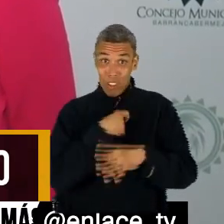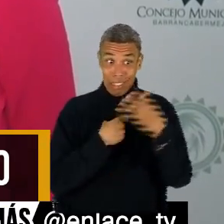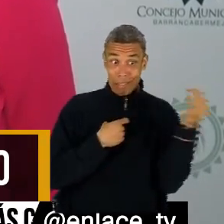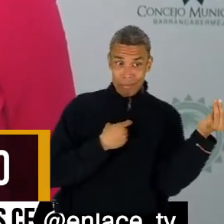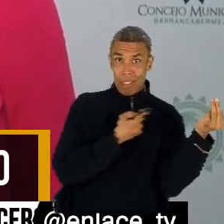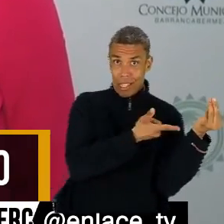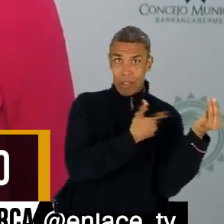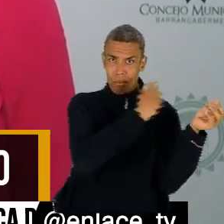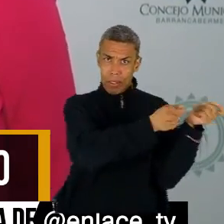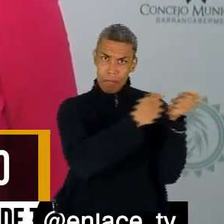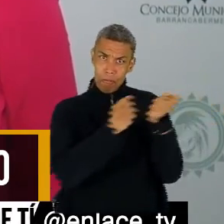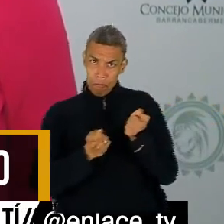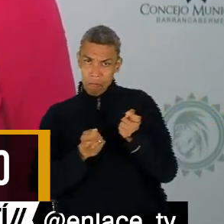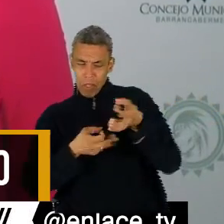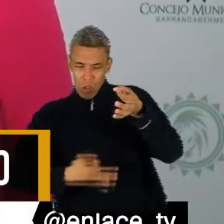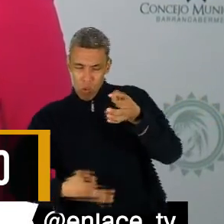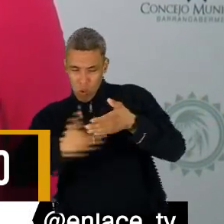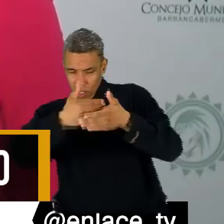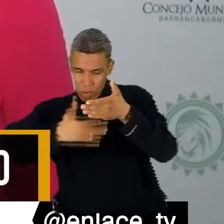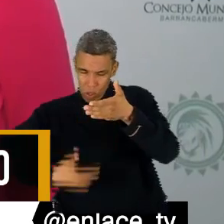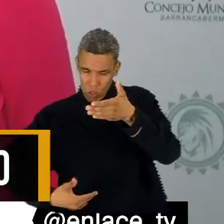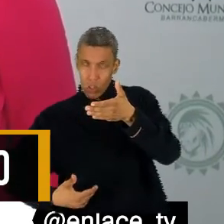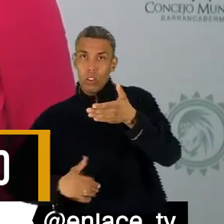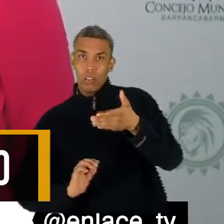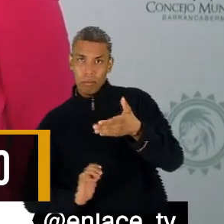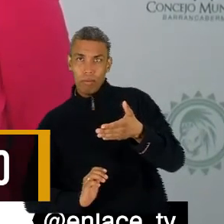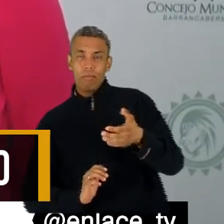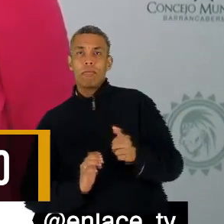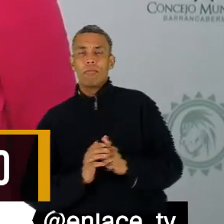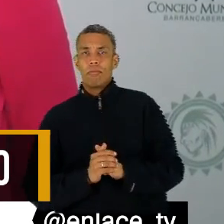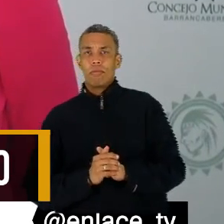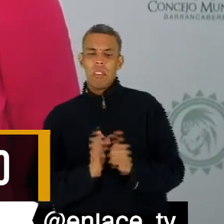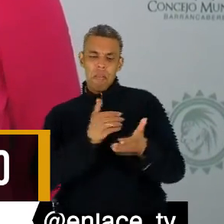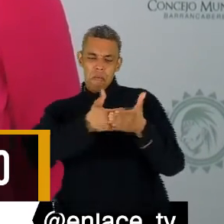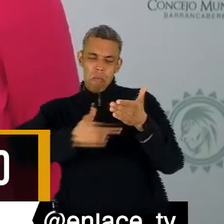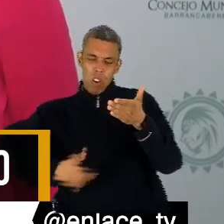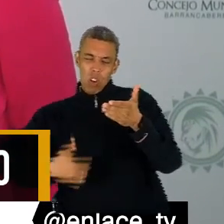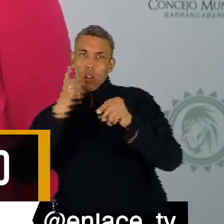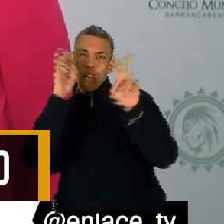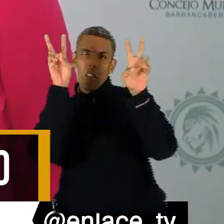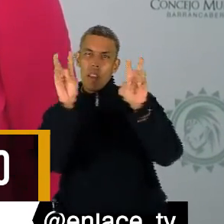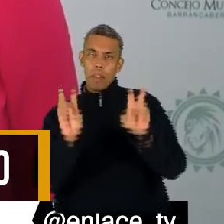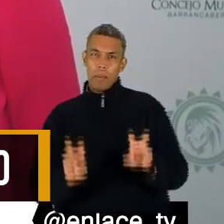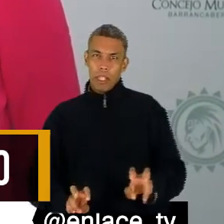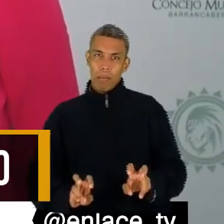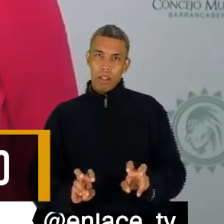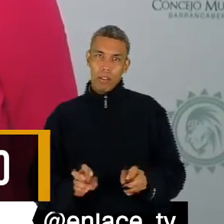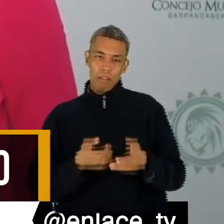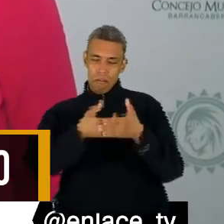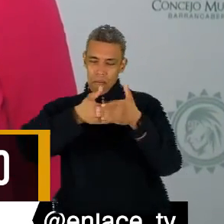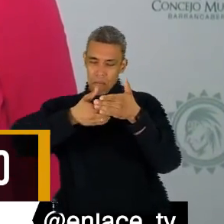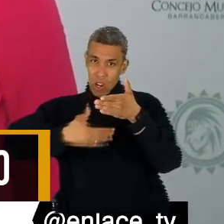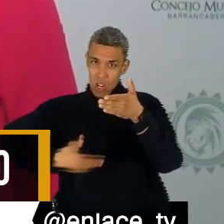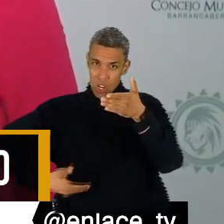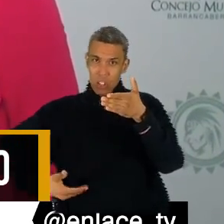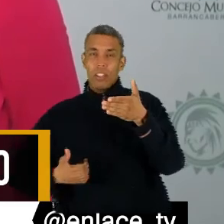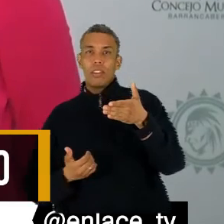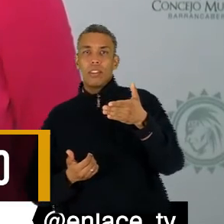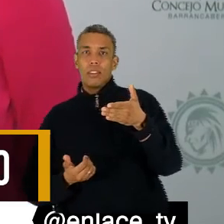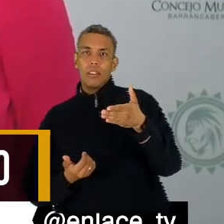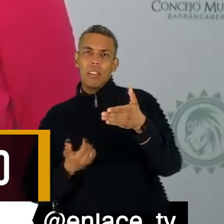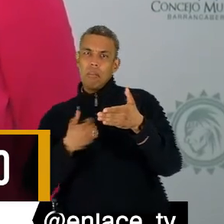de qué contenía este plan de desarrollo. Luego de hacer una minuciosa análisis de cada una de las